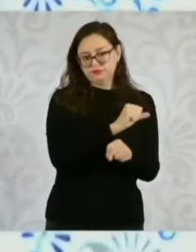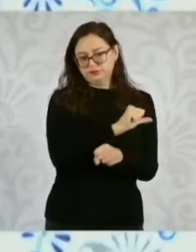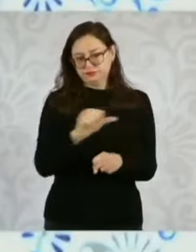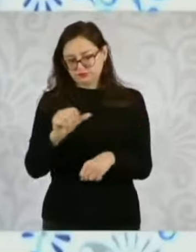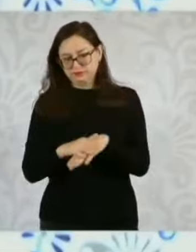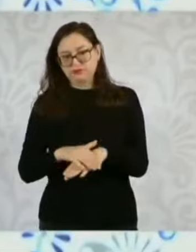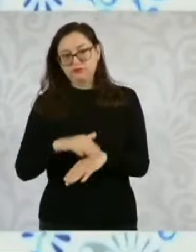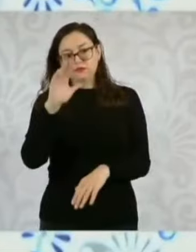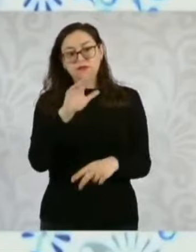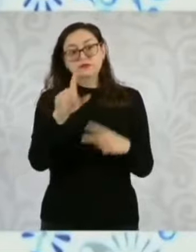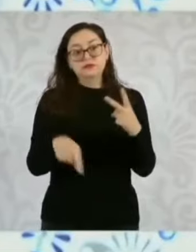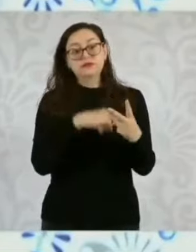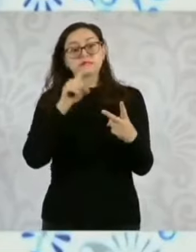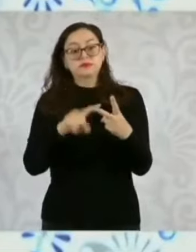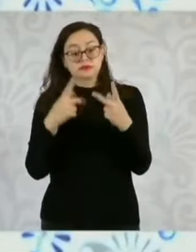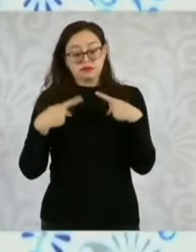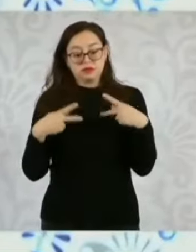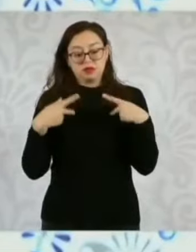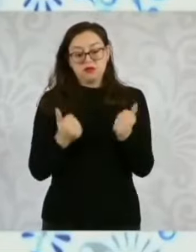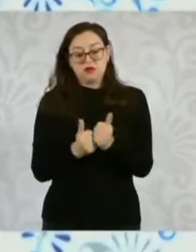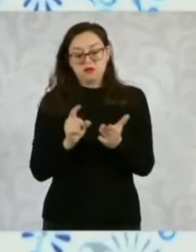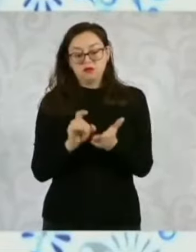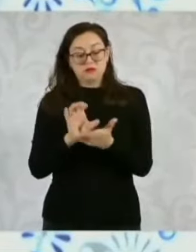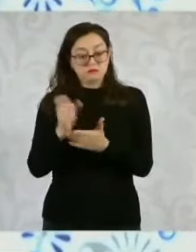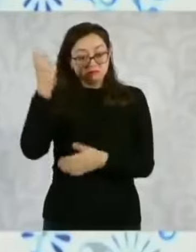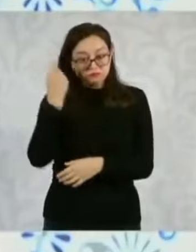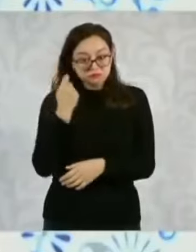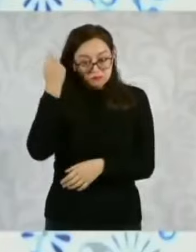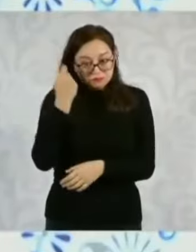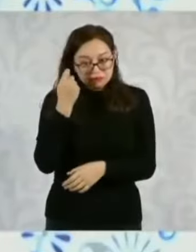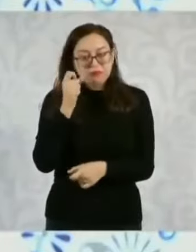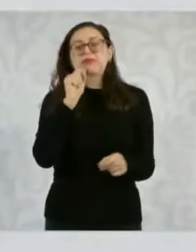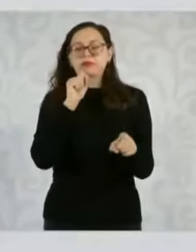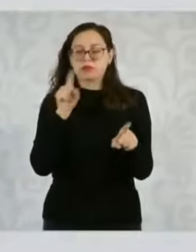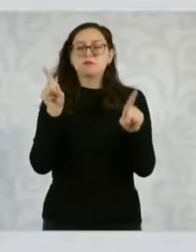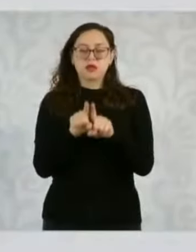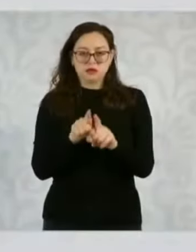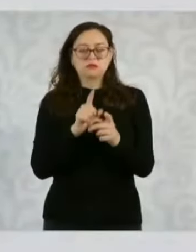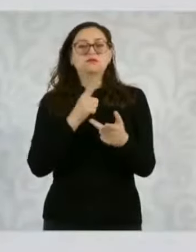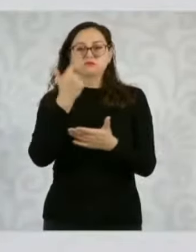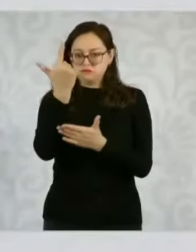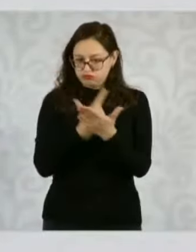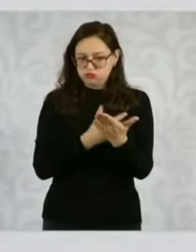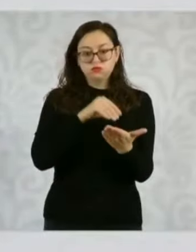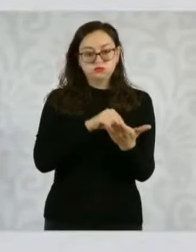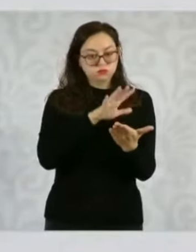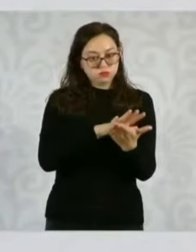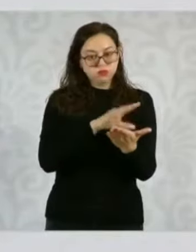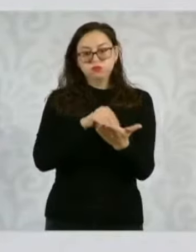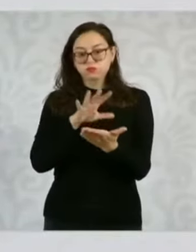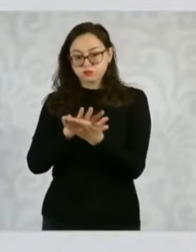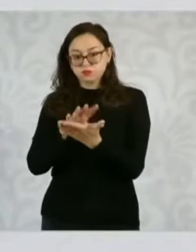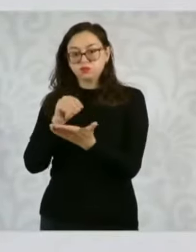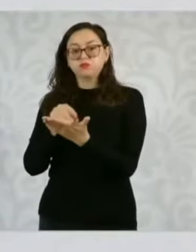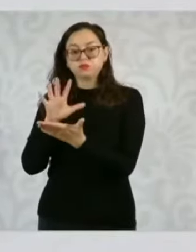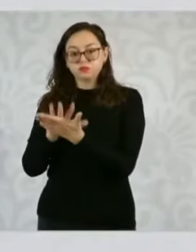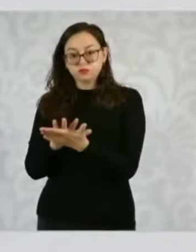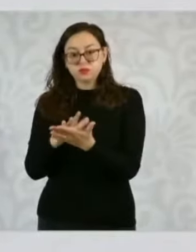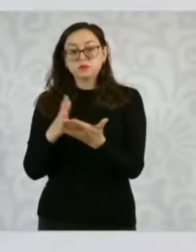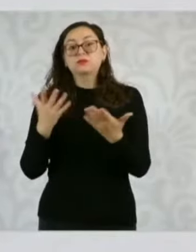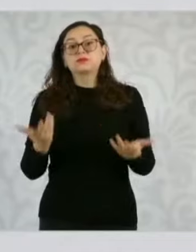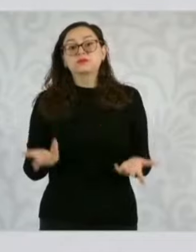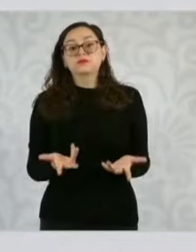de la pensión para personas con discapacidad. Y como ya lo comentó la presidenta, se van a contratar